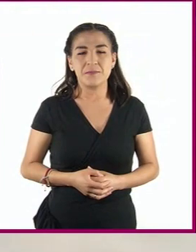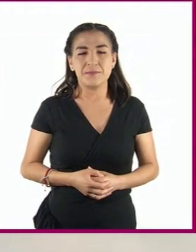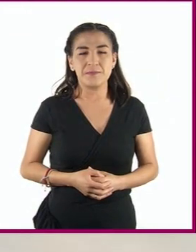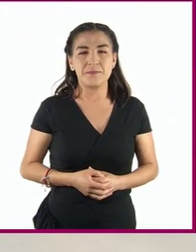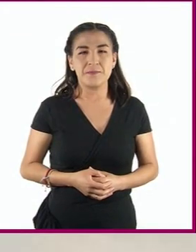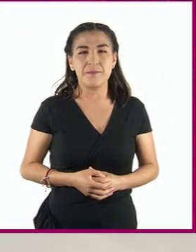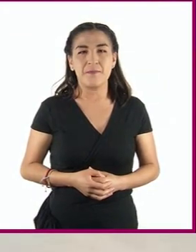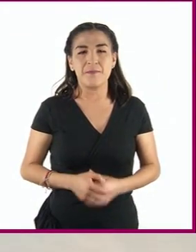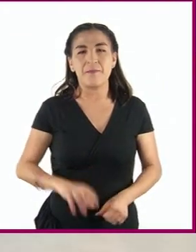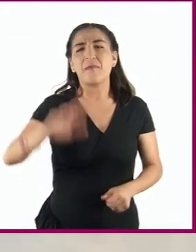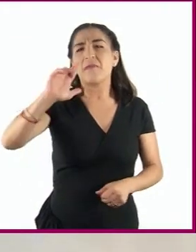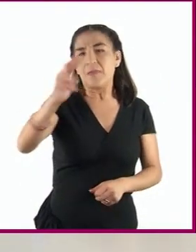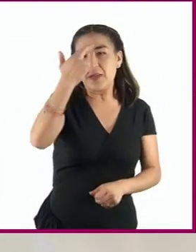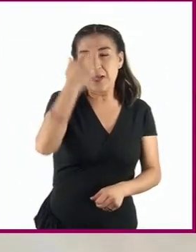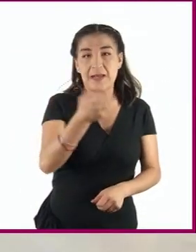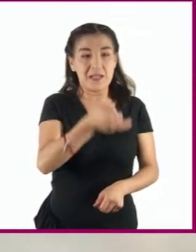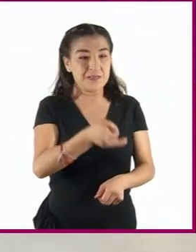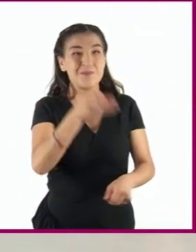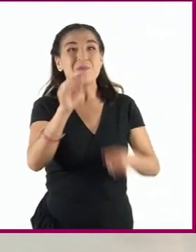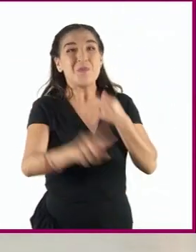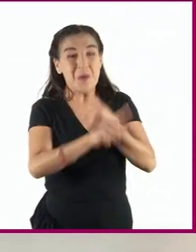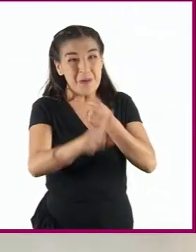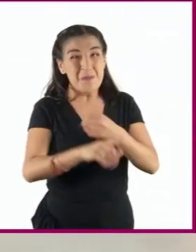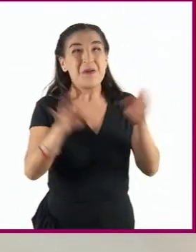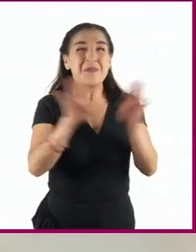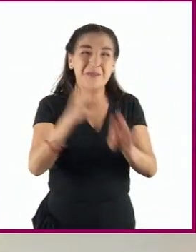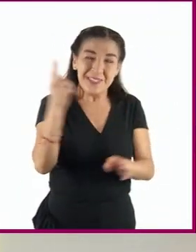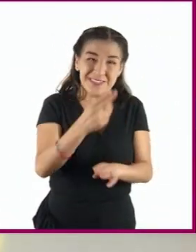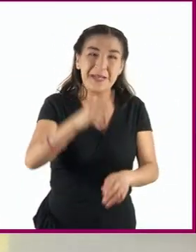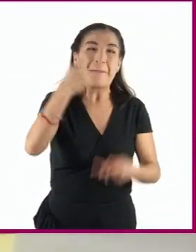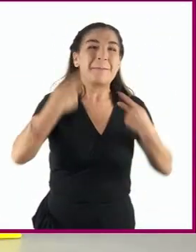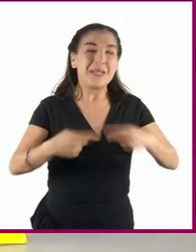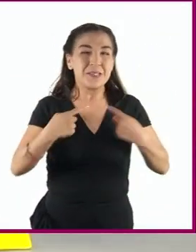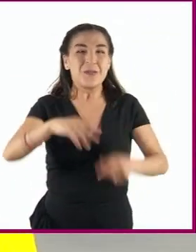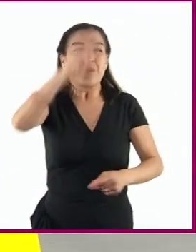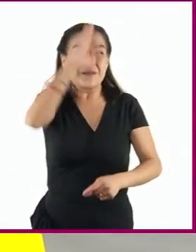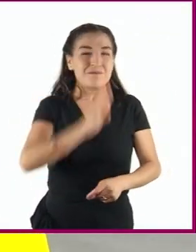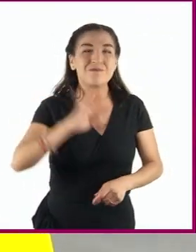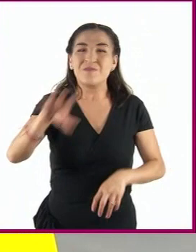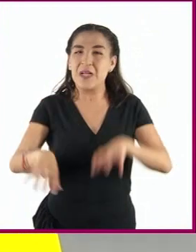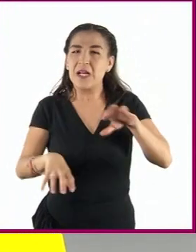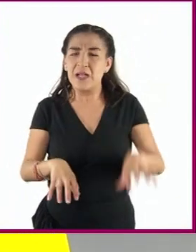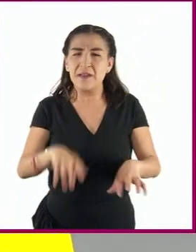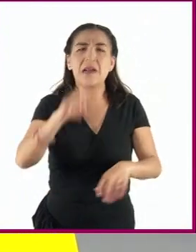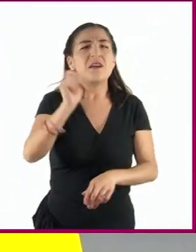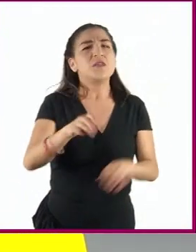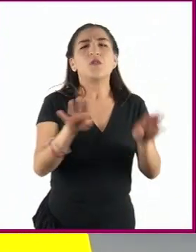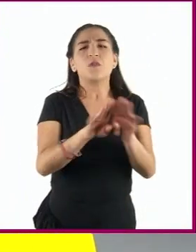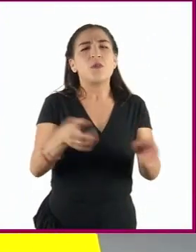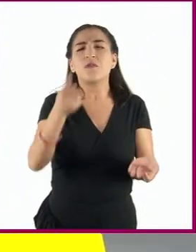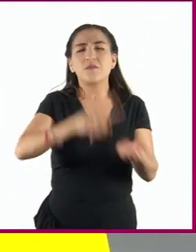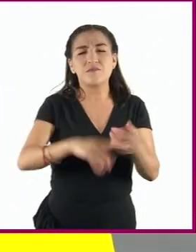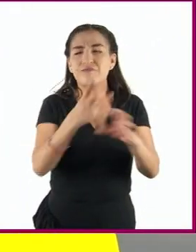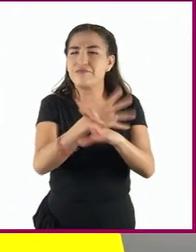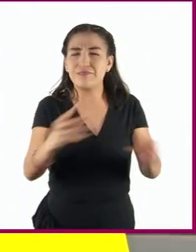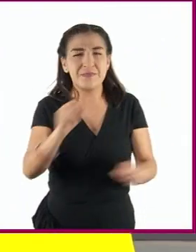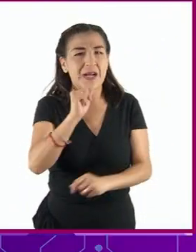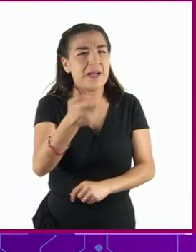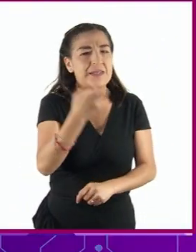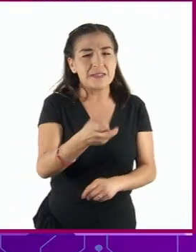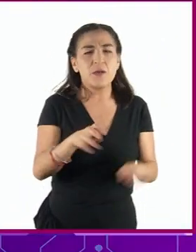Recordemos que no todos los conflictos requieren un mediador. ¿Qué tipo de conflictos no se resuelven a través de la